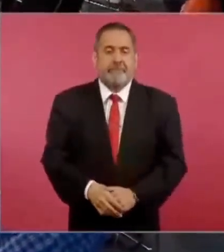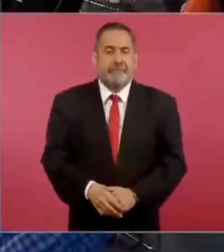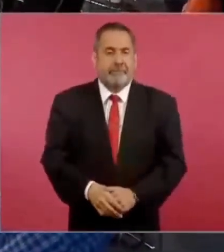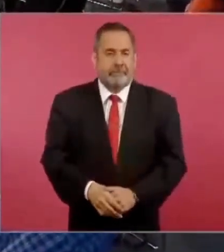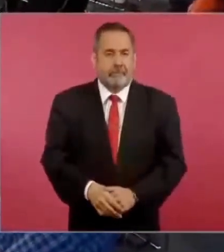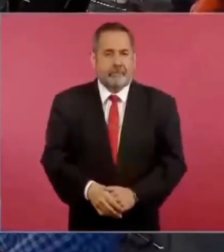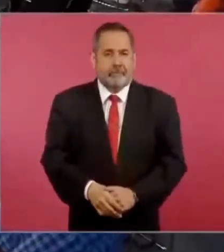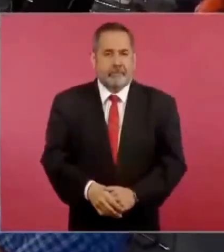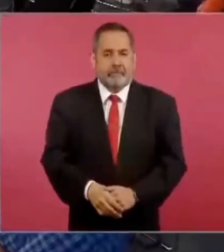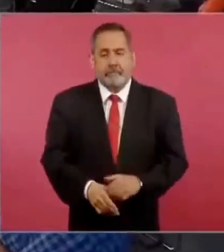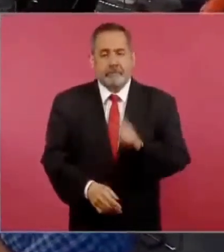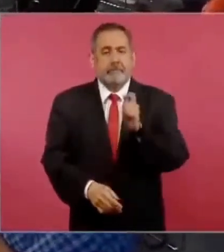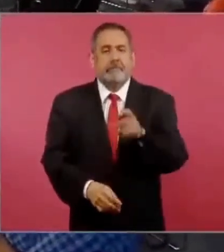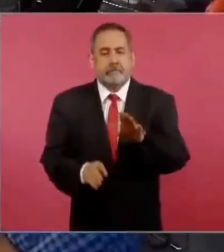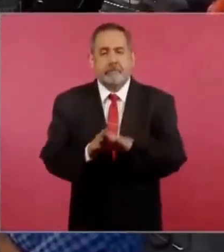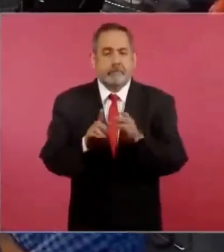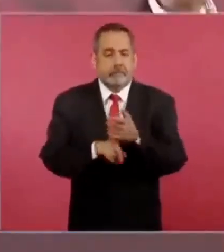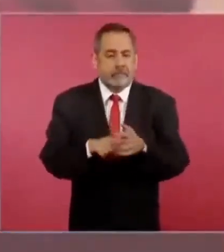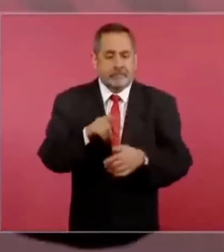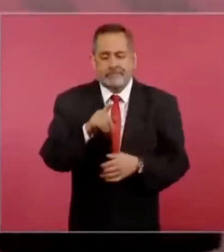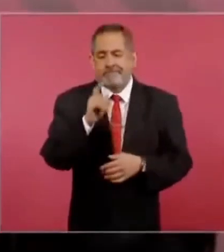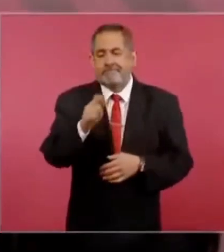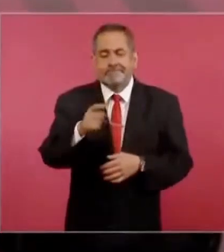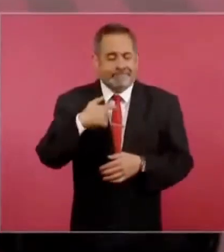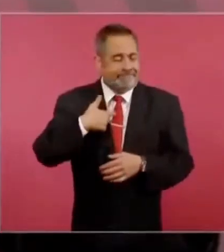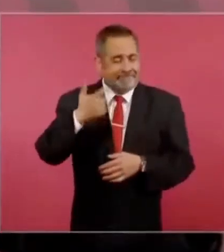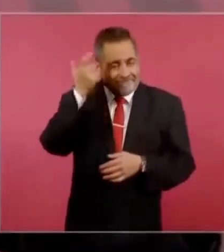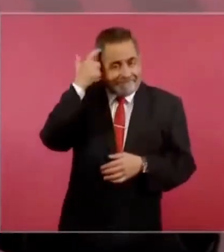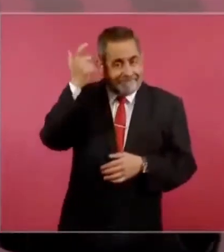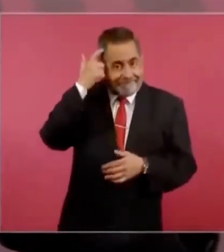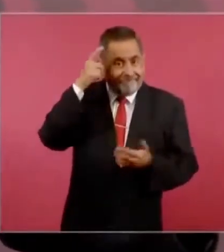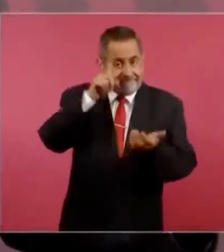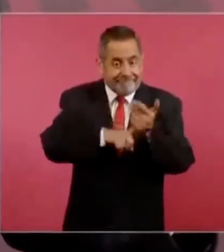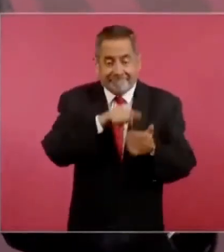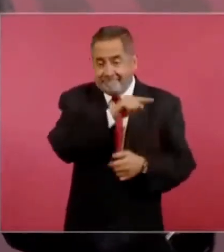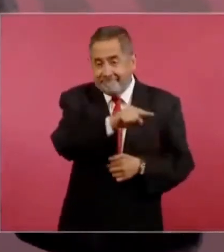Pero no solo eso, la mentalidad